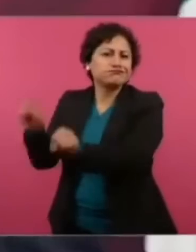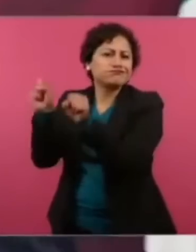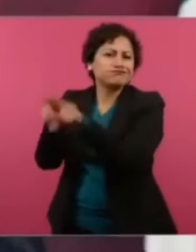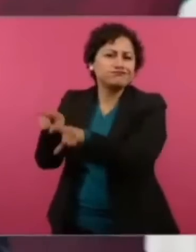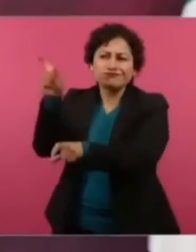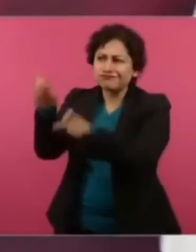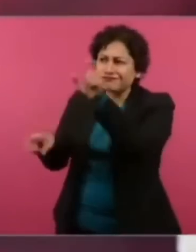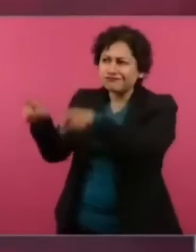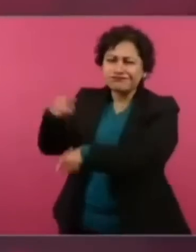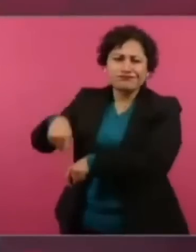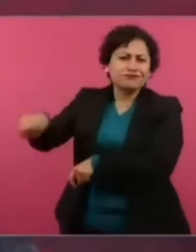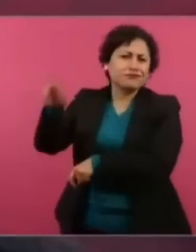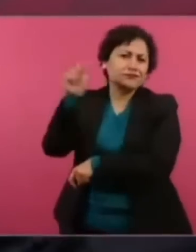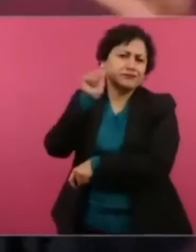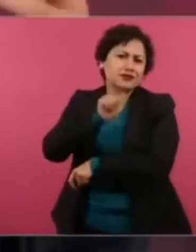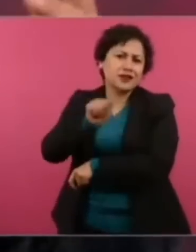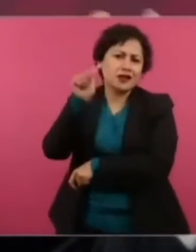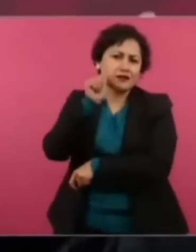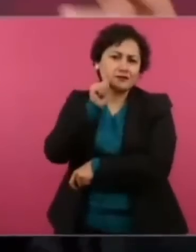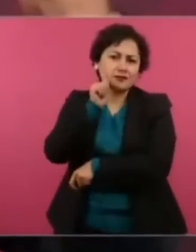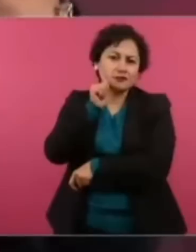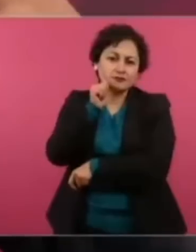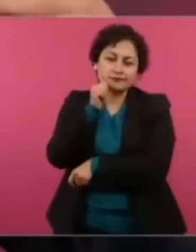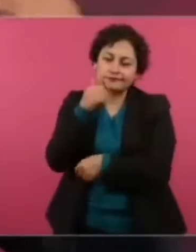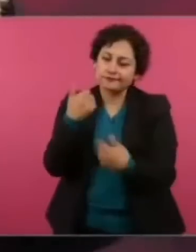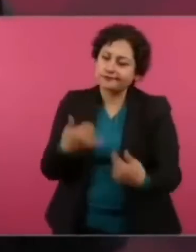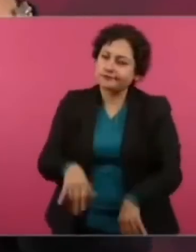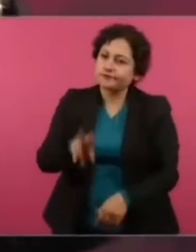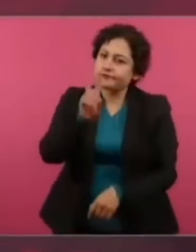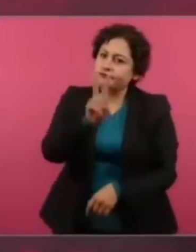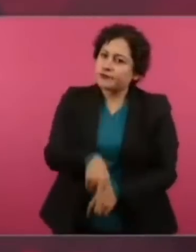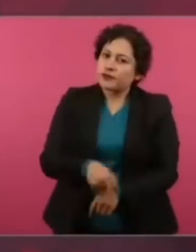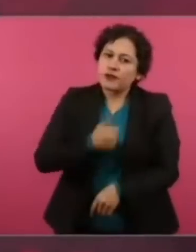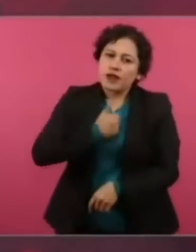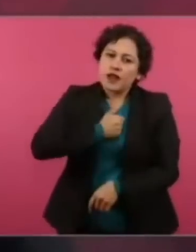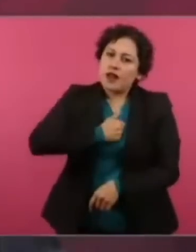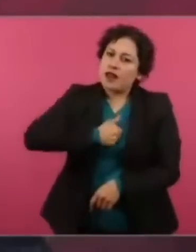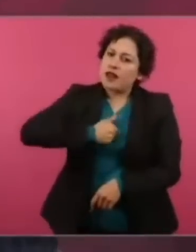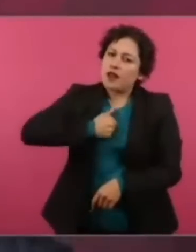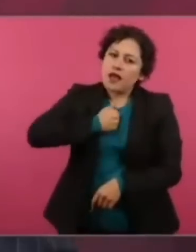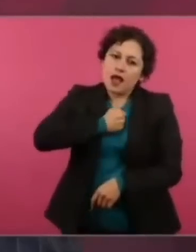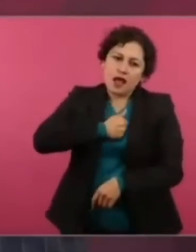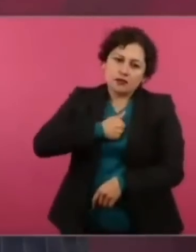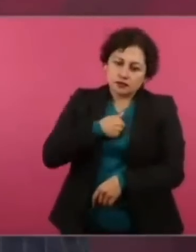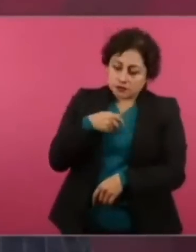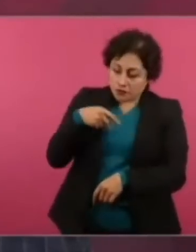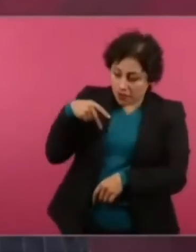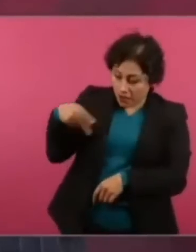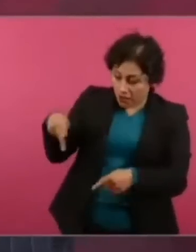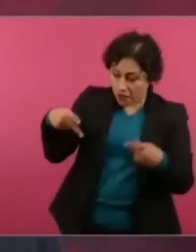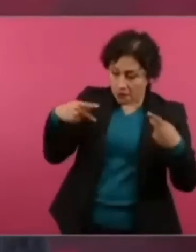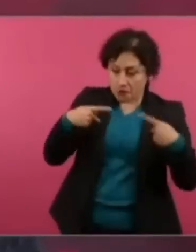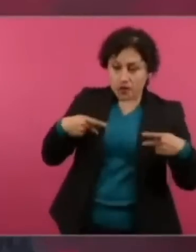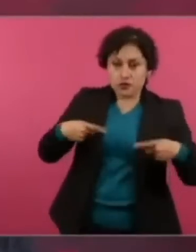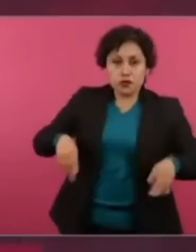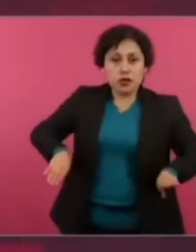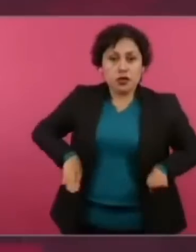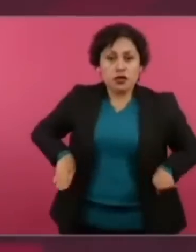que estos gobiernos pues